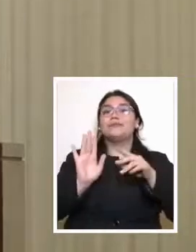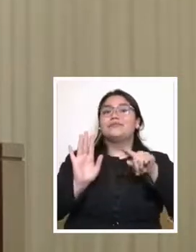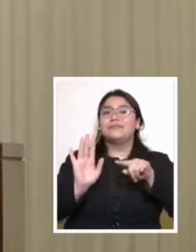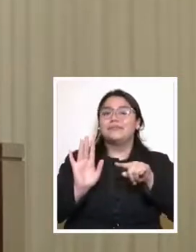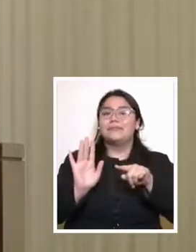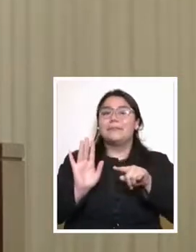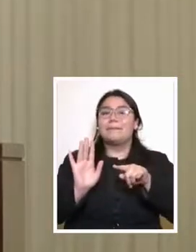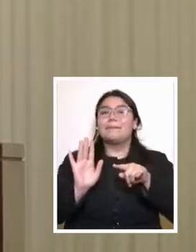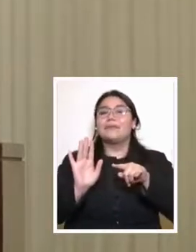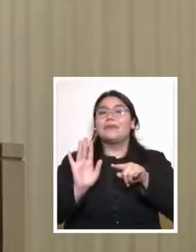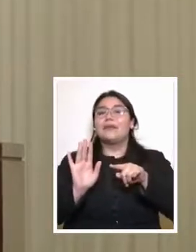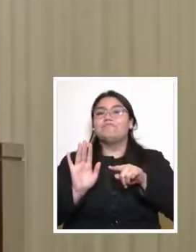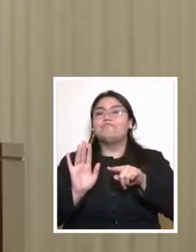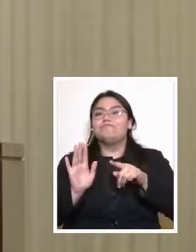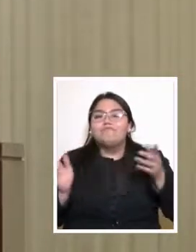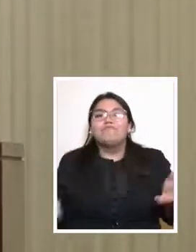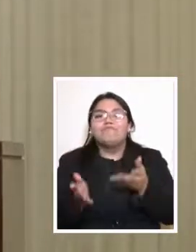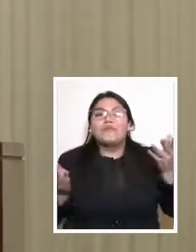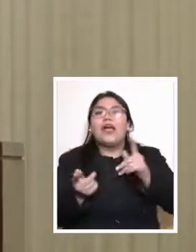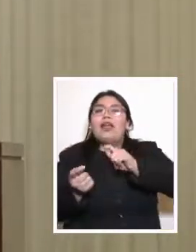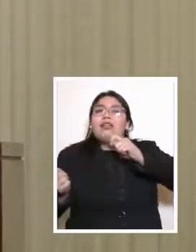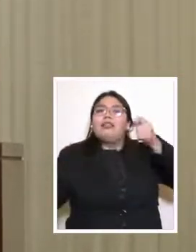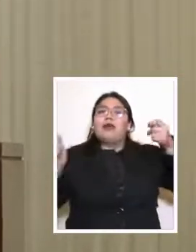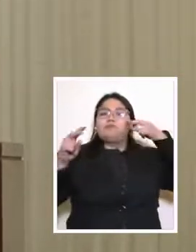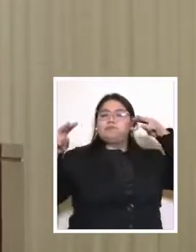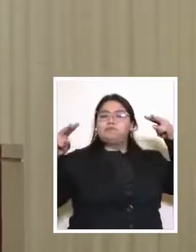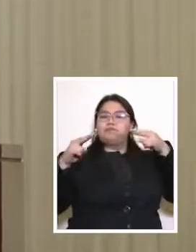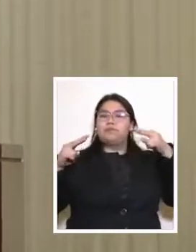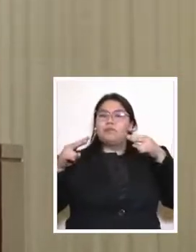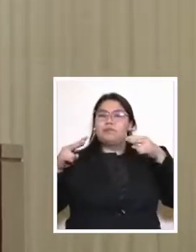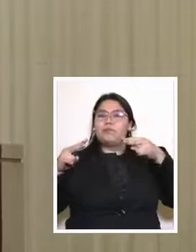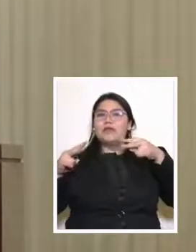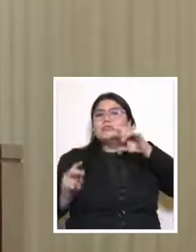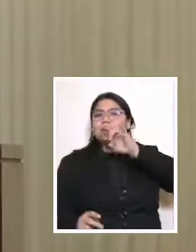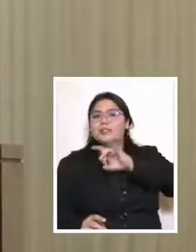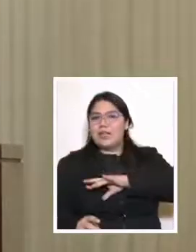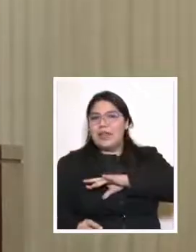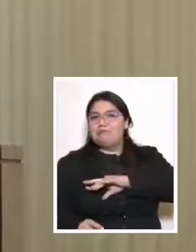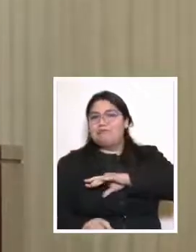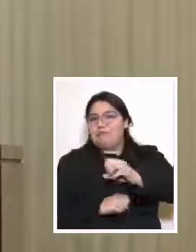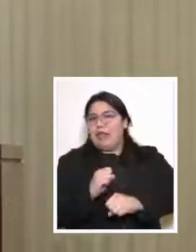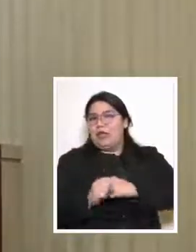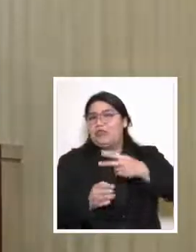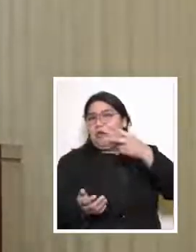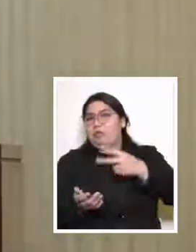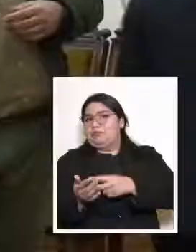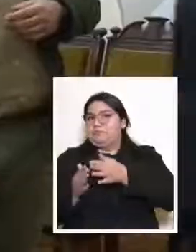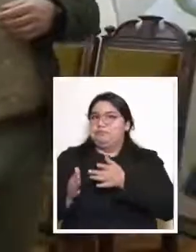Paradigma, Horizontes de Transformación Educativa para el Chile del Siglo XXI. Gracias, ministro.